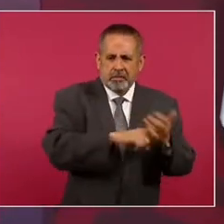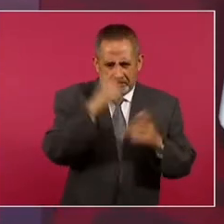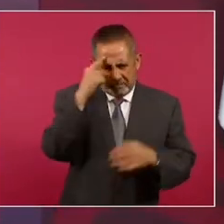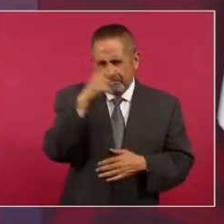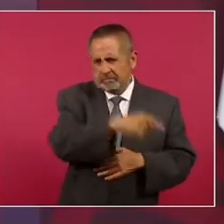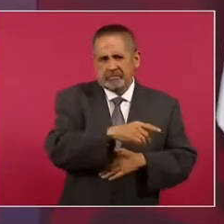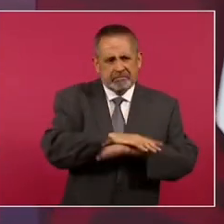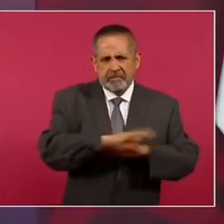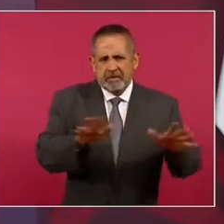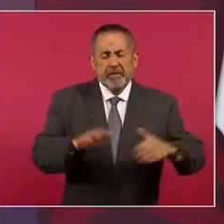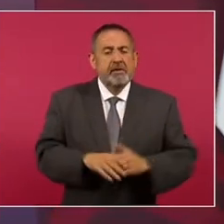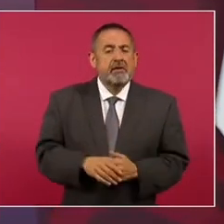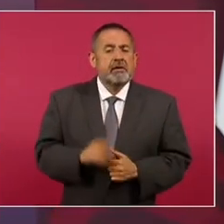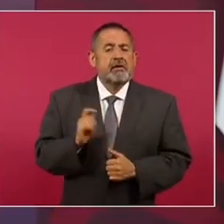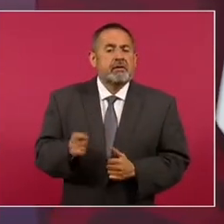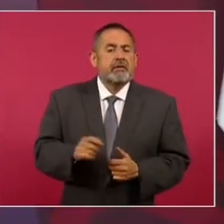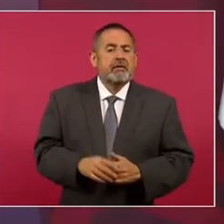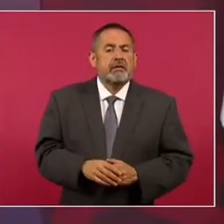Y,